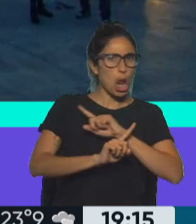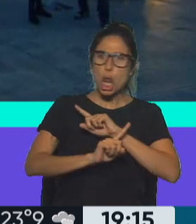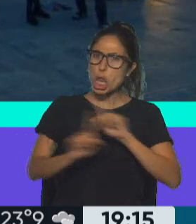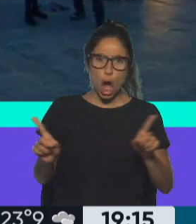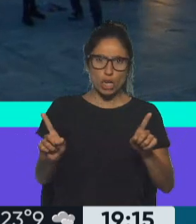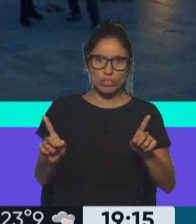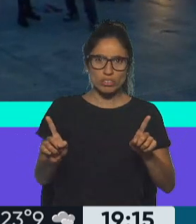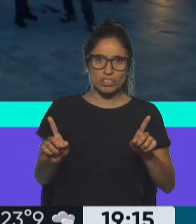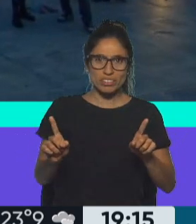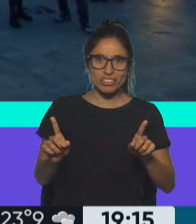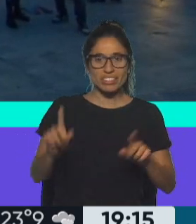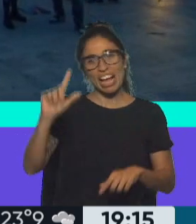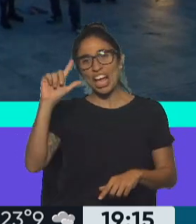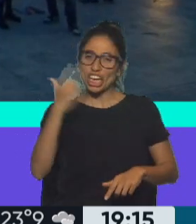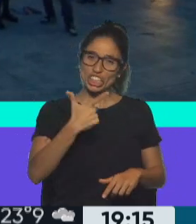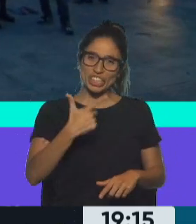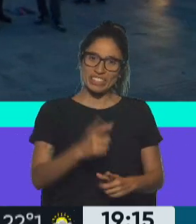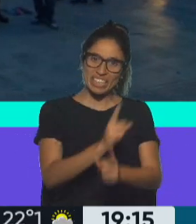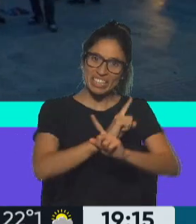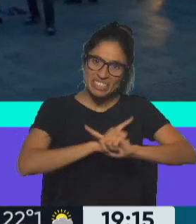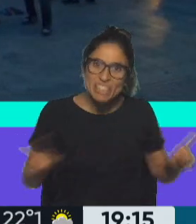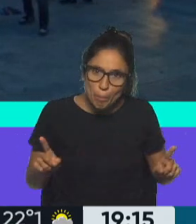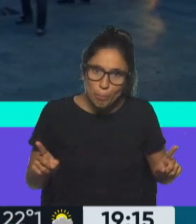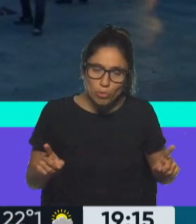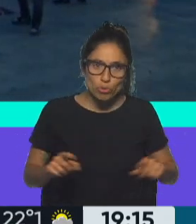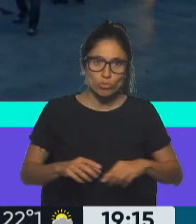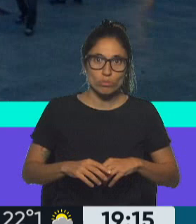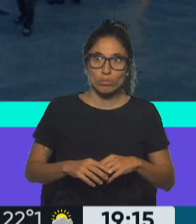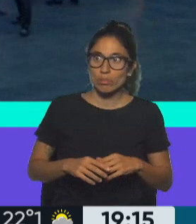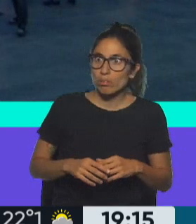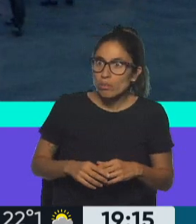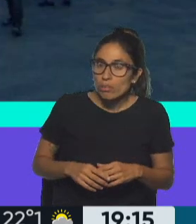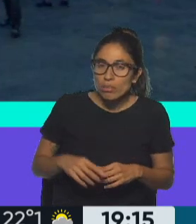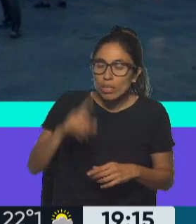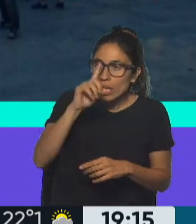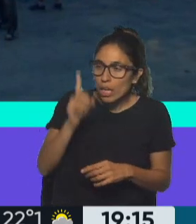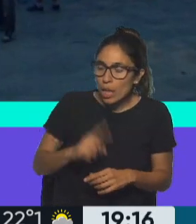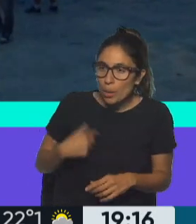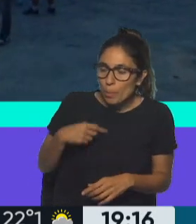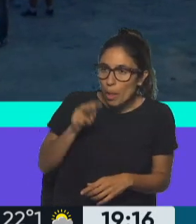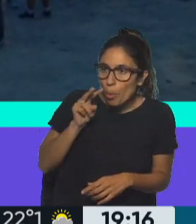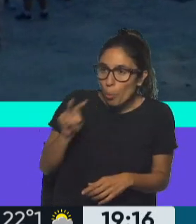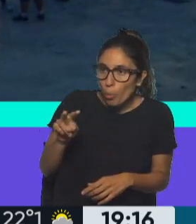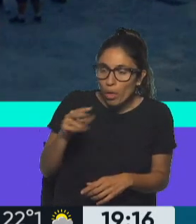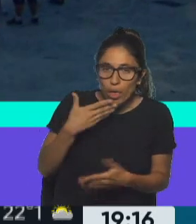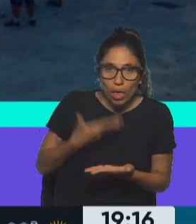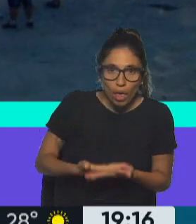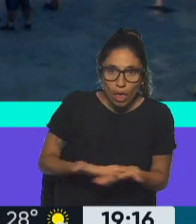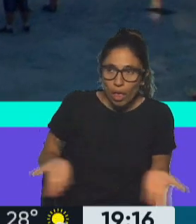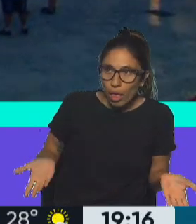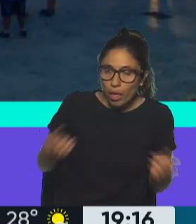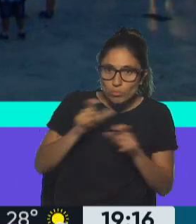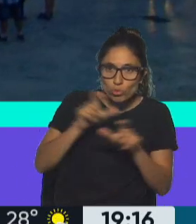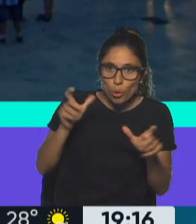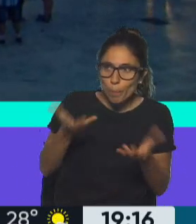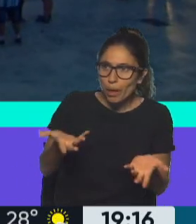¿no? Claro, mi opinión en cuanto a lo que me toca hablar sobre el tema de la comunidad LGTBI fue que hubo como una especie